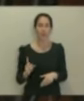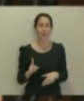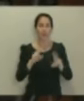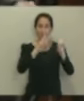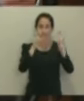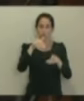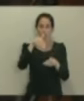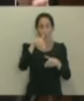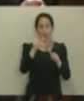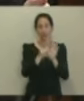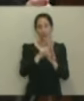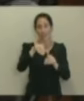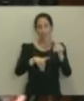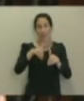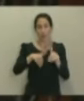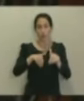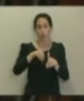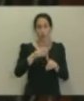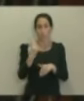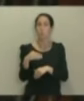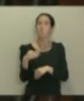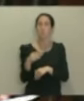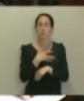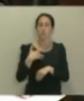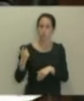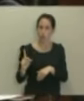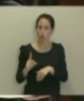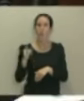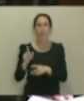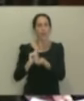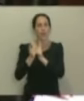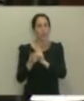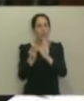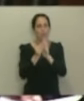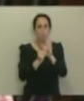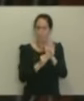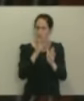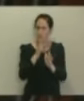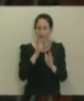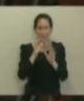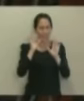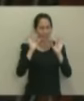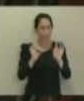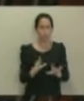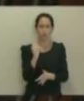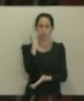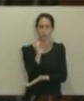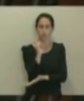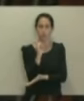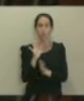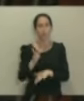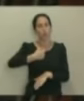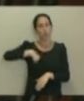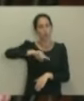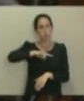elección del presidente y, por lo tanto, formuló unas enmiendas para que todo quedase exactamente igual que estaba. Pero ustedes votaron a favor de la toma